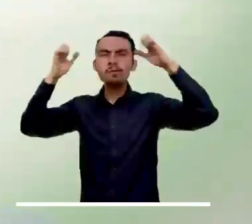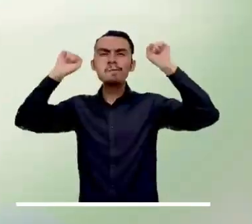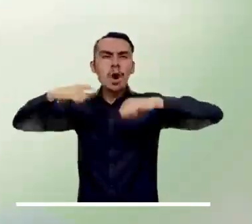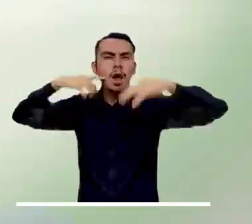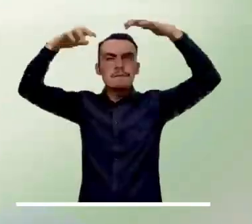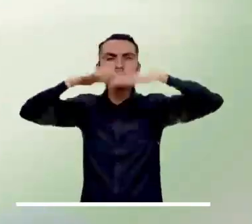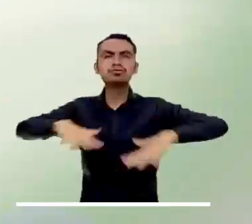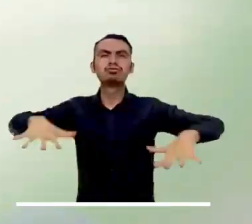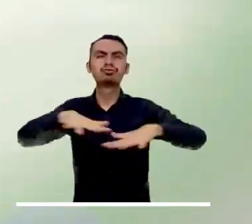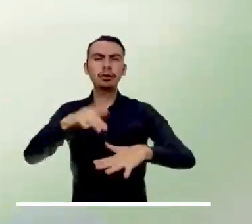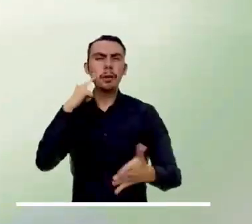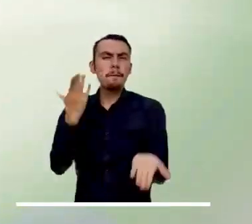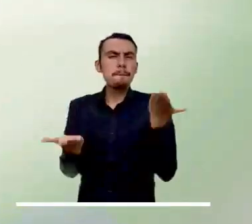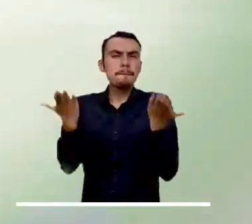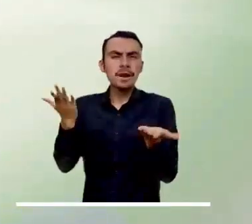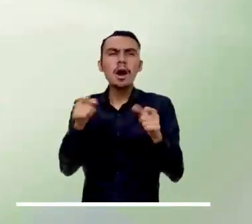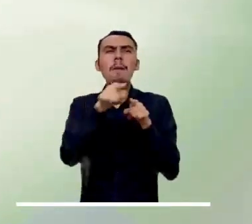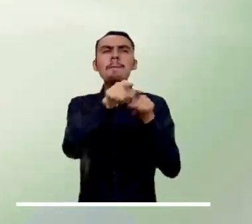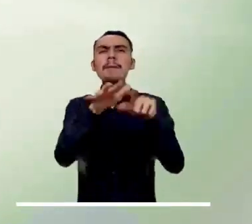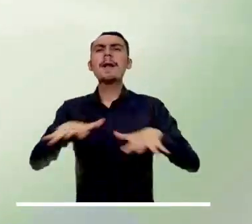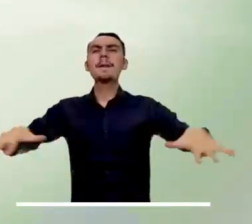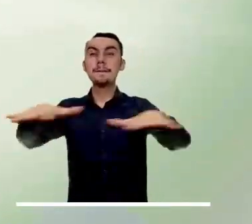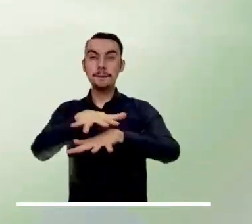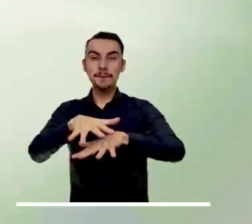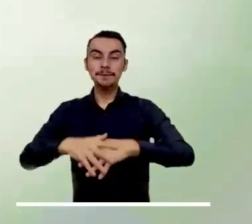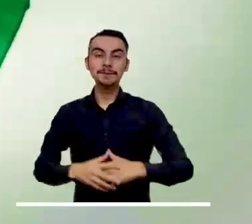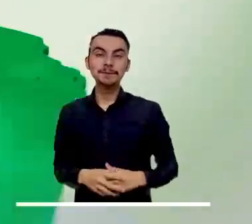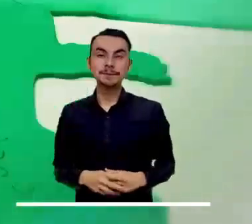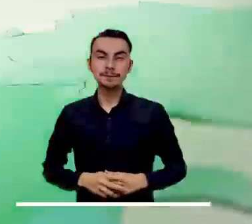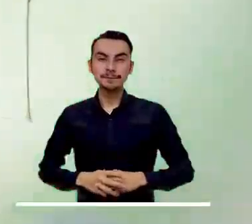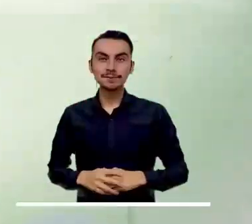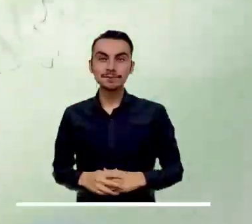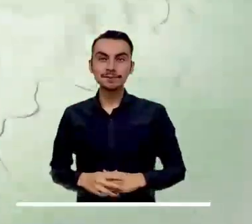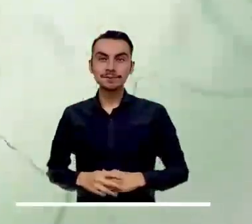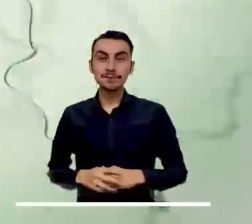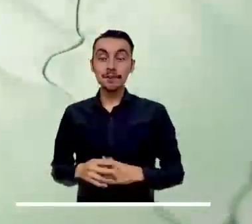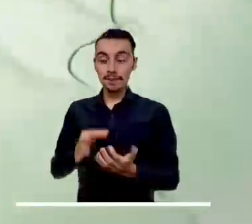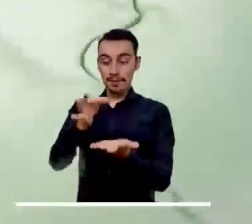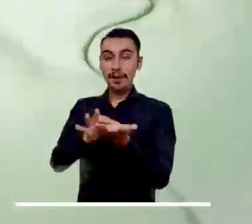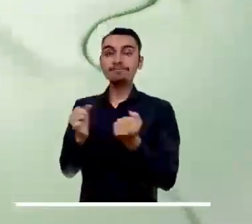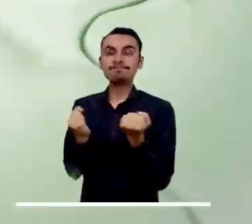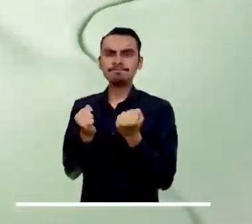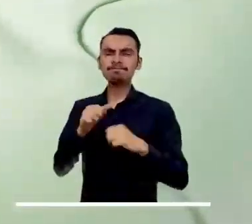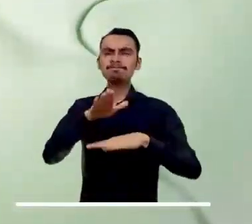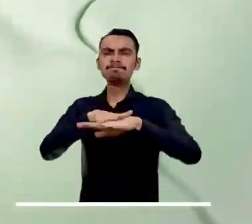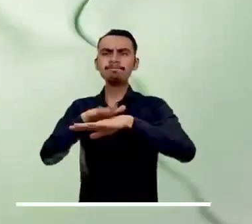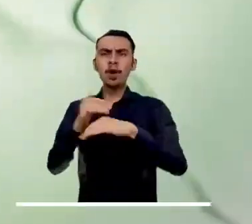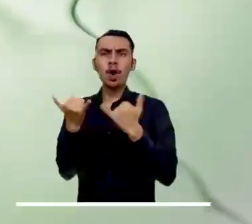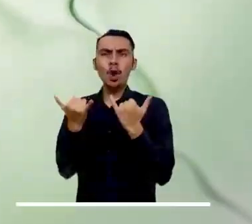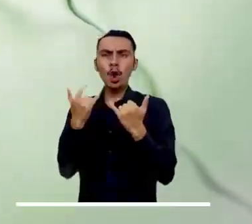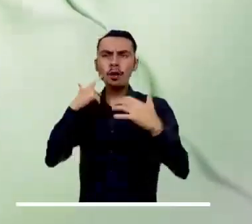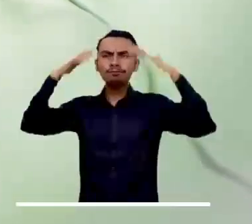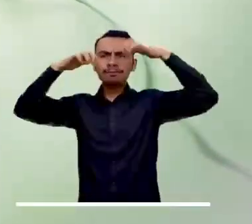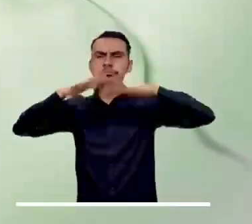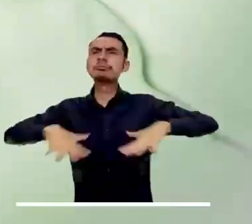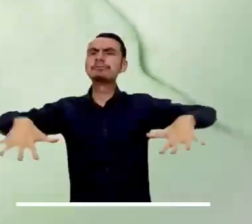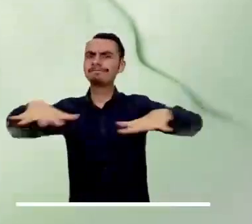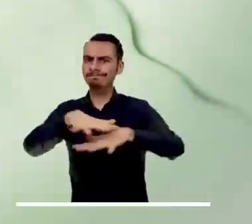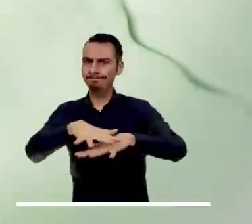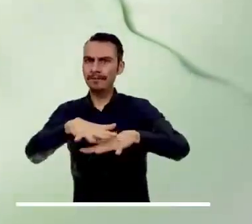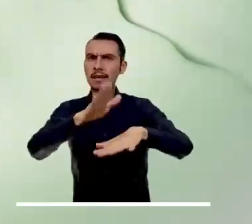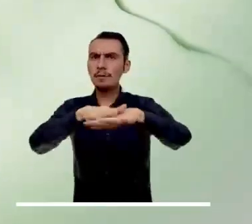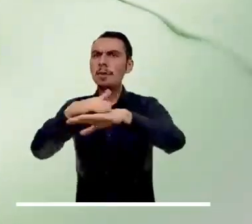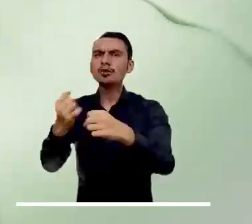Amazonas. En la capital se pronostica una mañana seca, sin embargo, en el sur de la ciudad son posibles